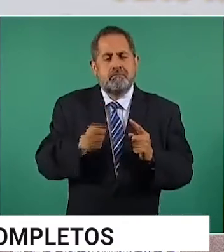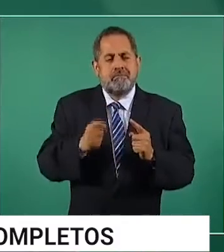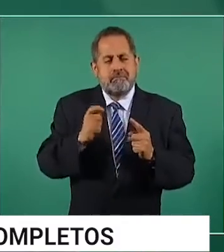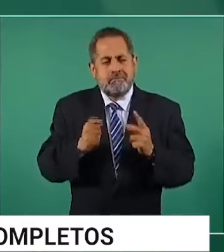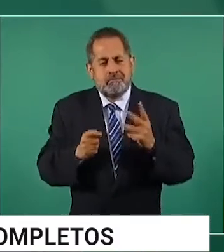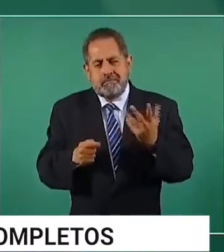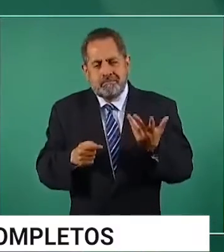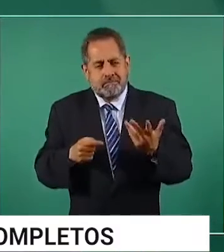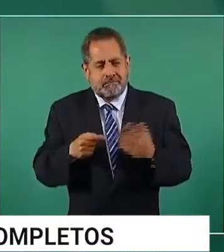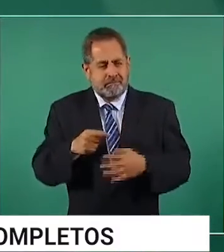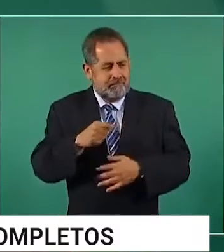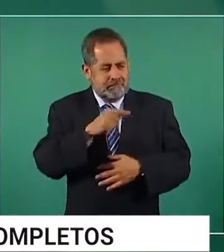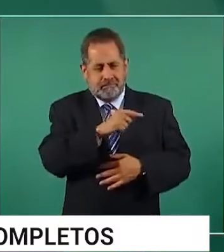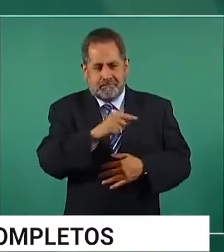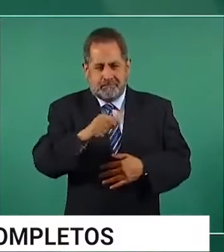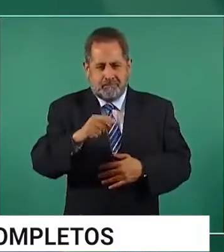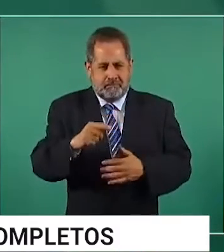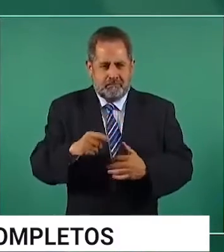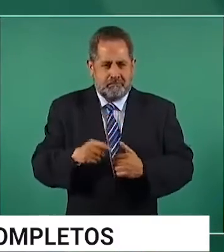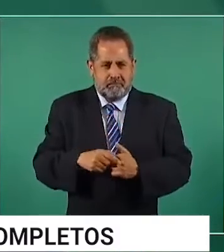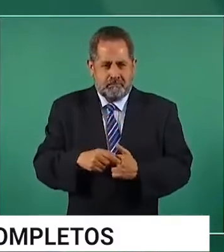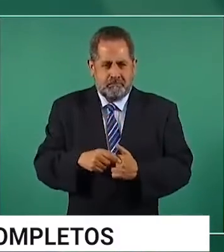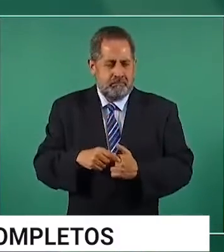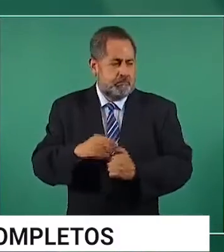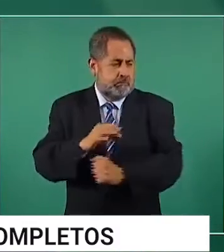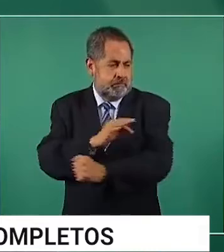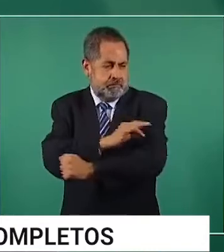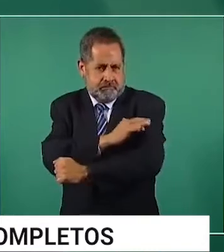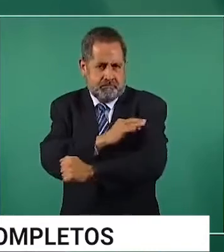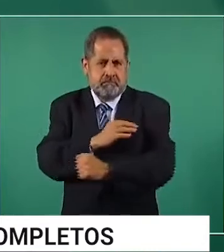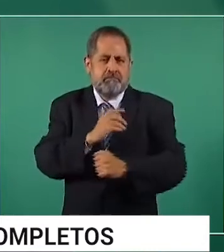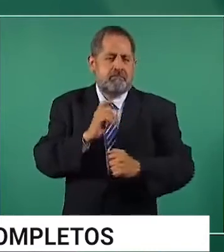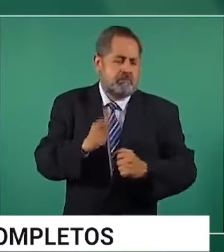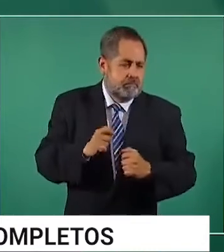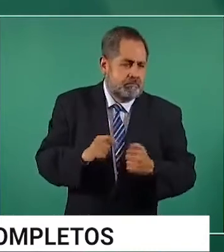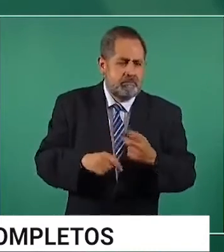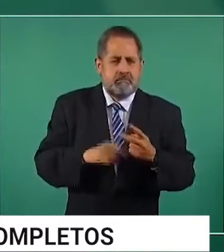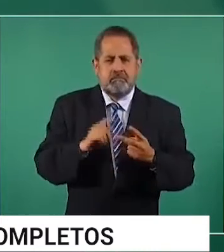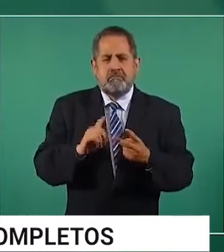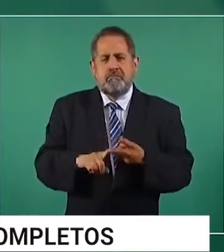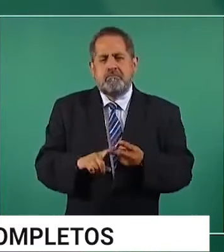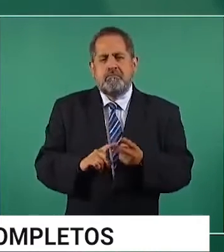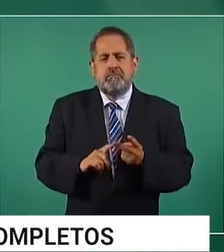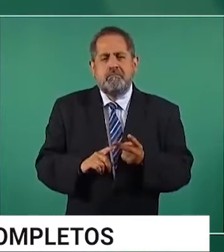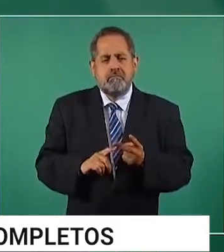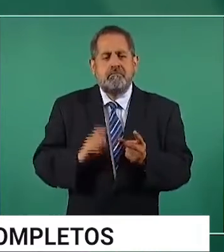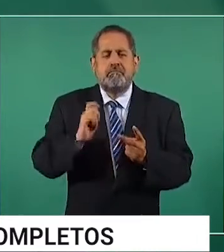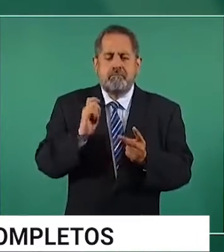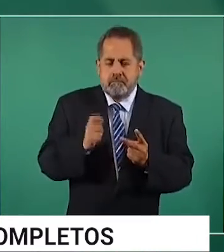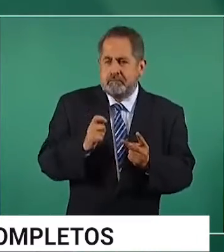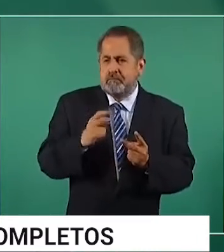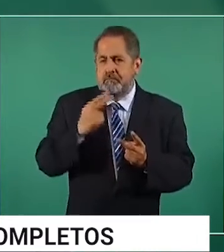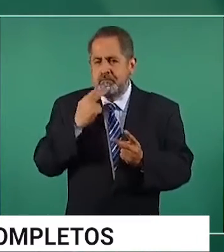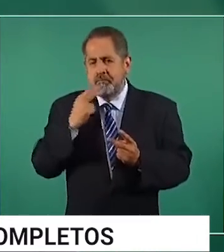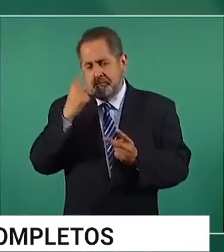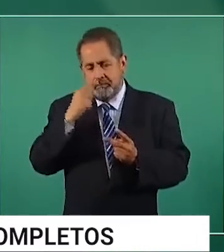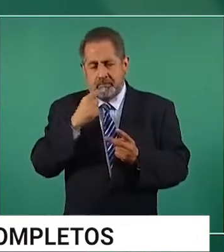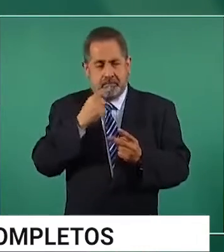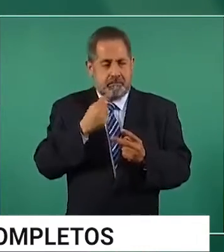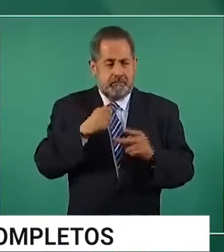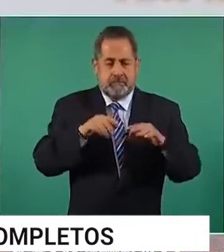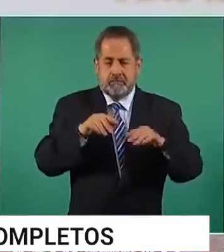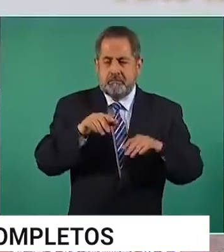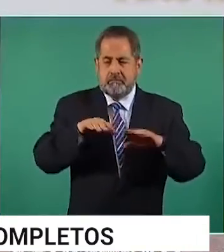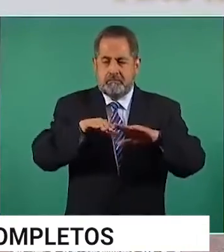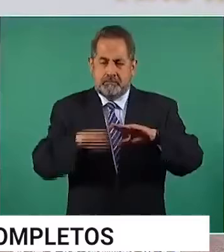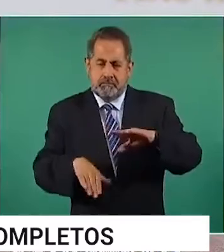características de las vacunas y lo que significa vacunar a